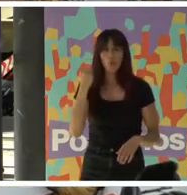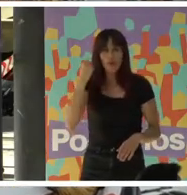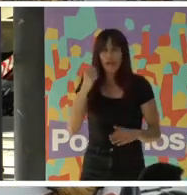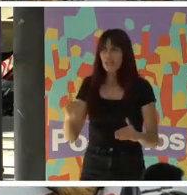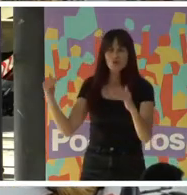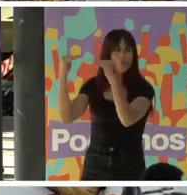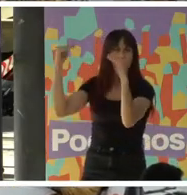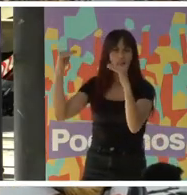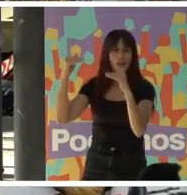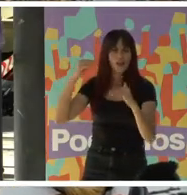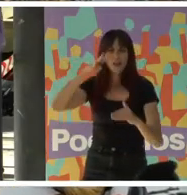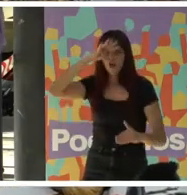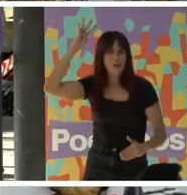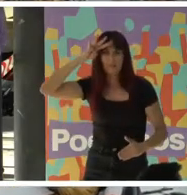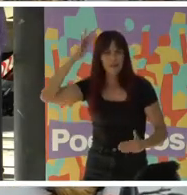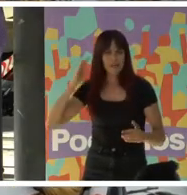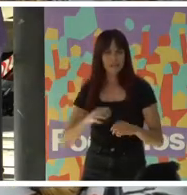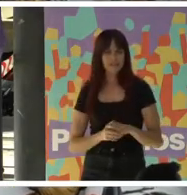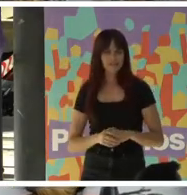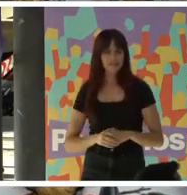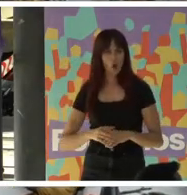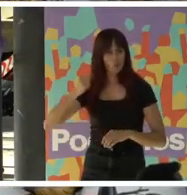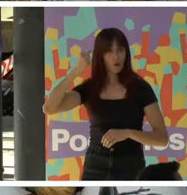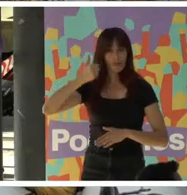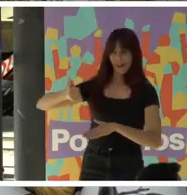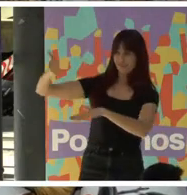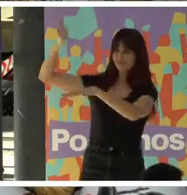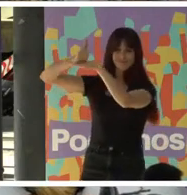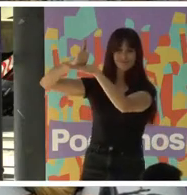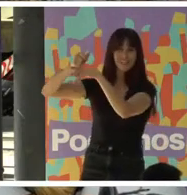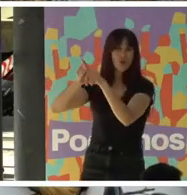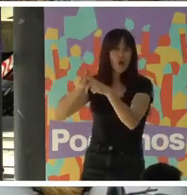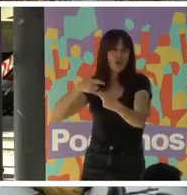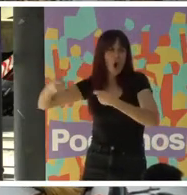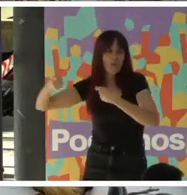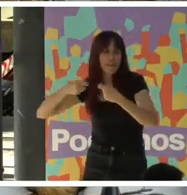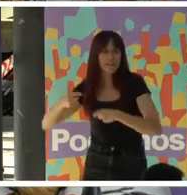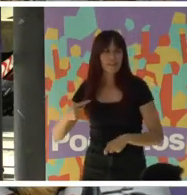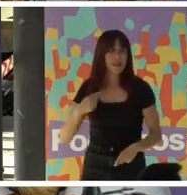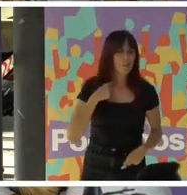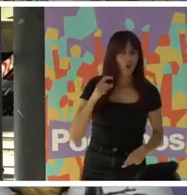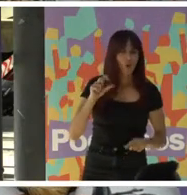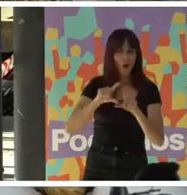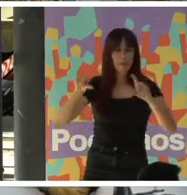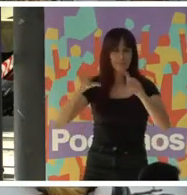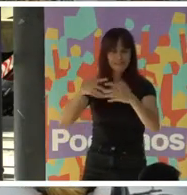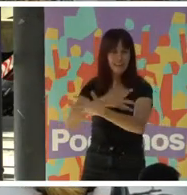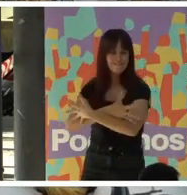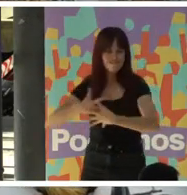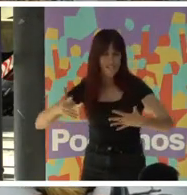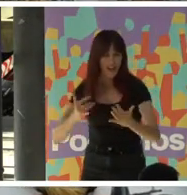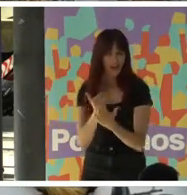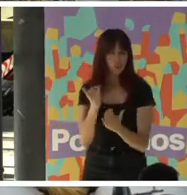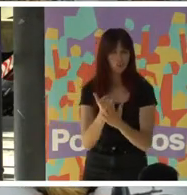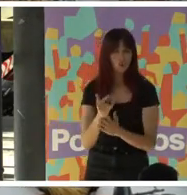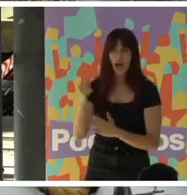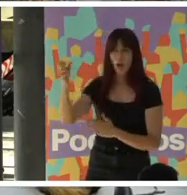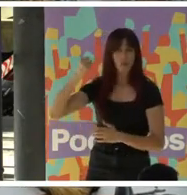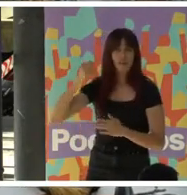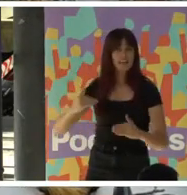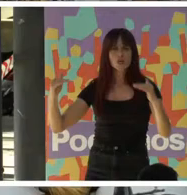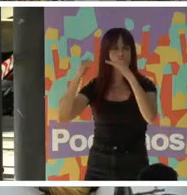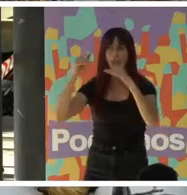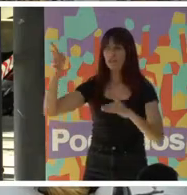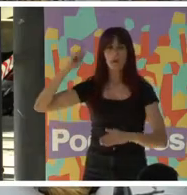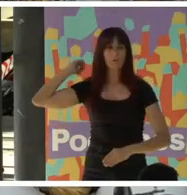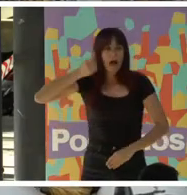poder que López Miras, que los que son auténticos comerciales del pozo y de las empresas del agronegocio, que todos esos que mandan